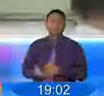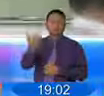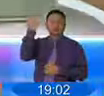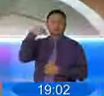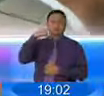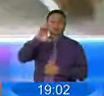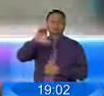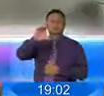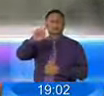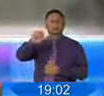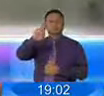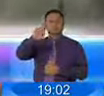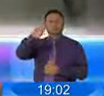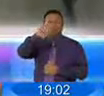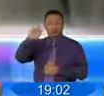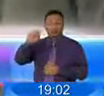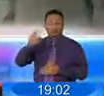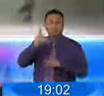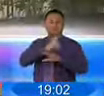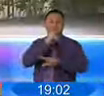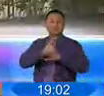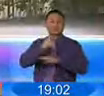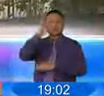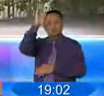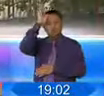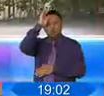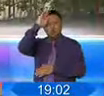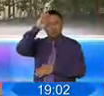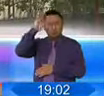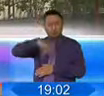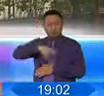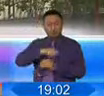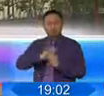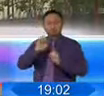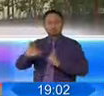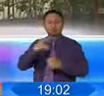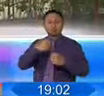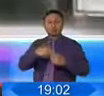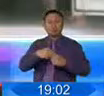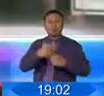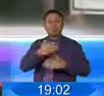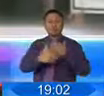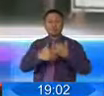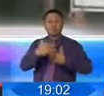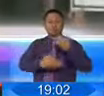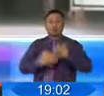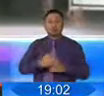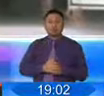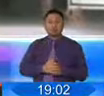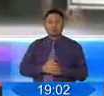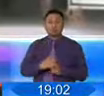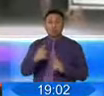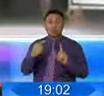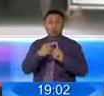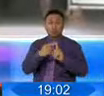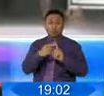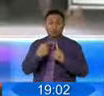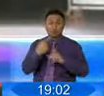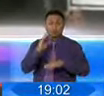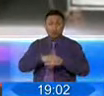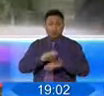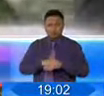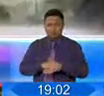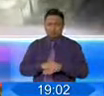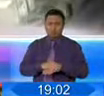desempeñaba como director del Hospital de la Policía Nacional y fue involucrado en un proceso legal. Pero él no es el único que cree sentirse